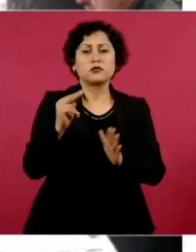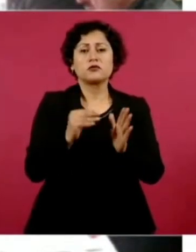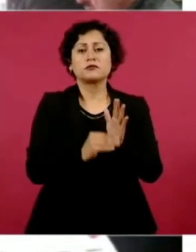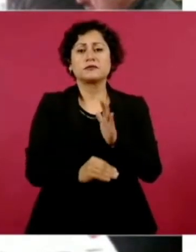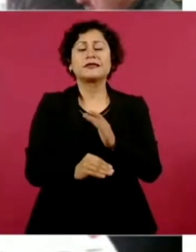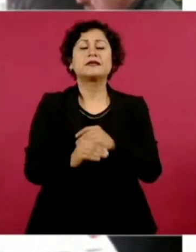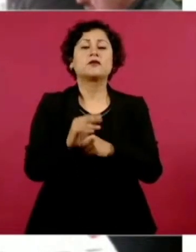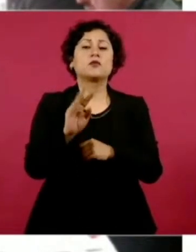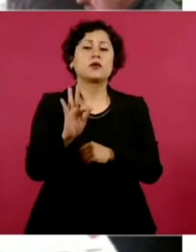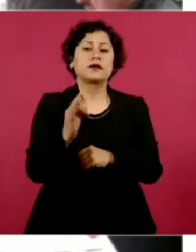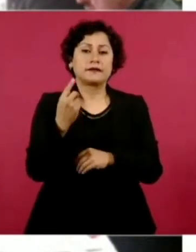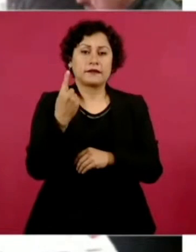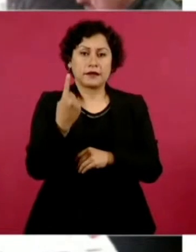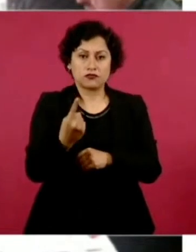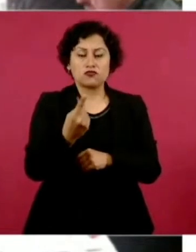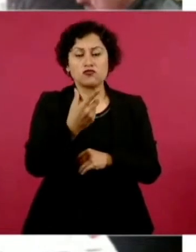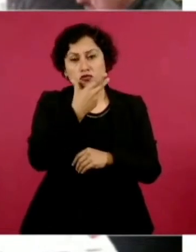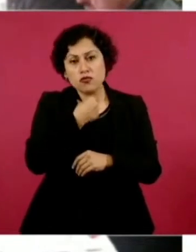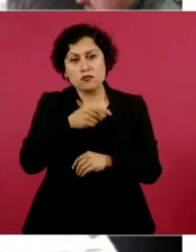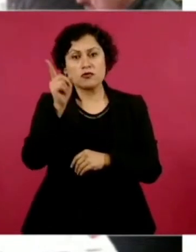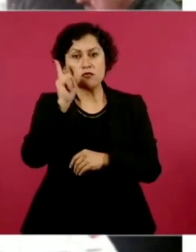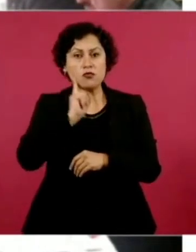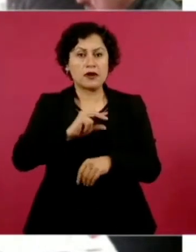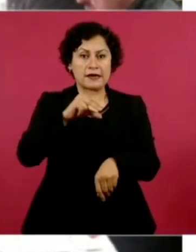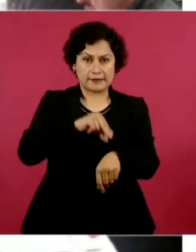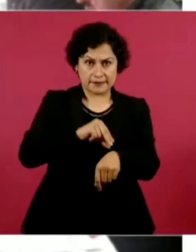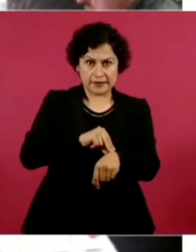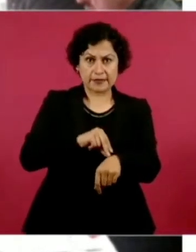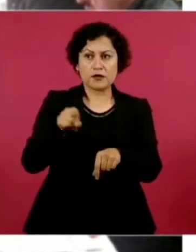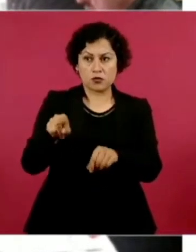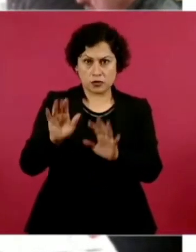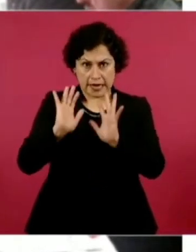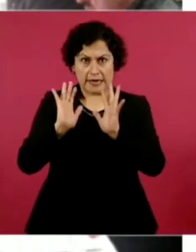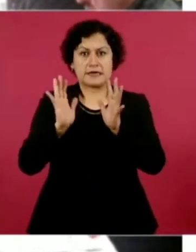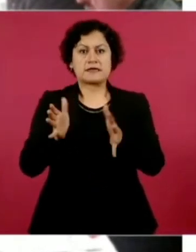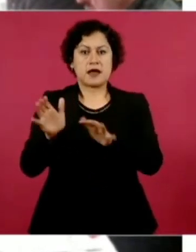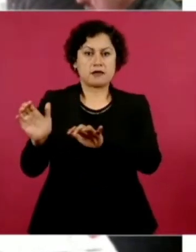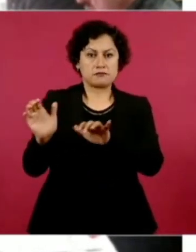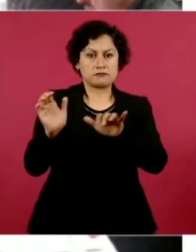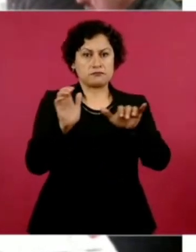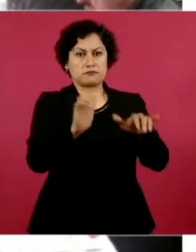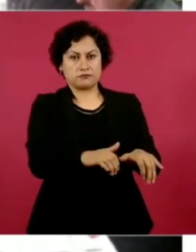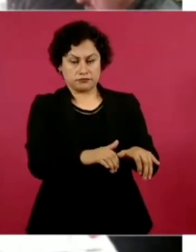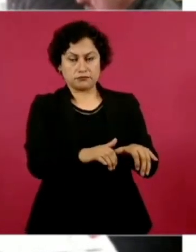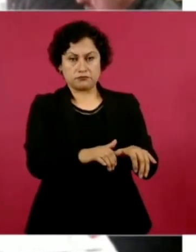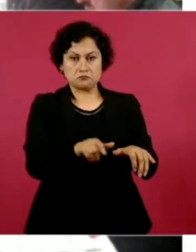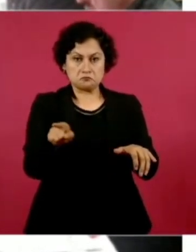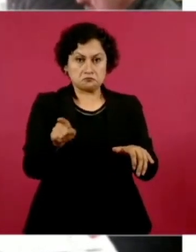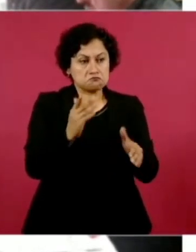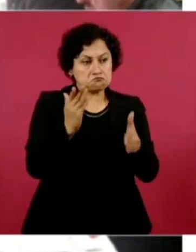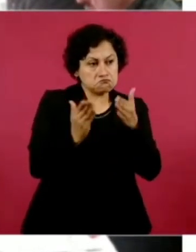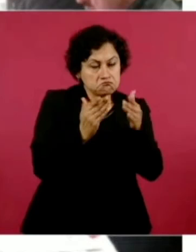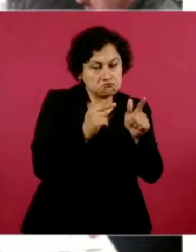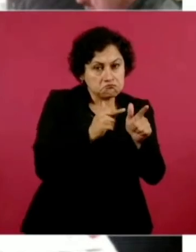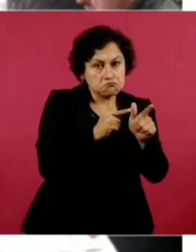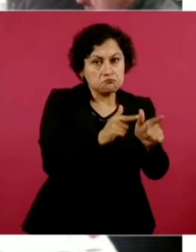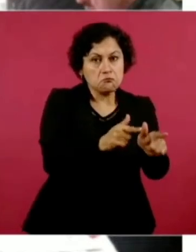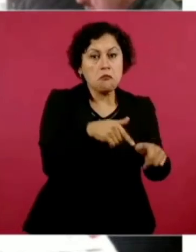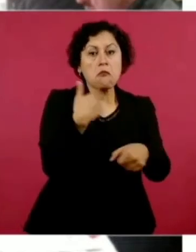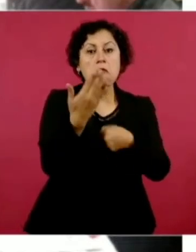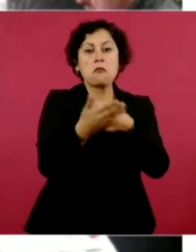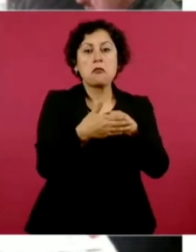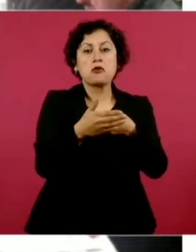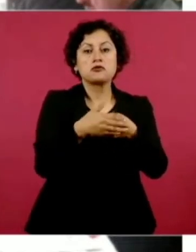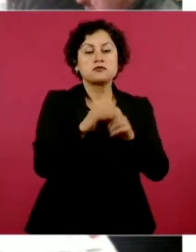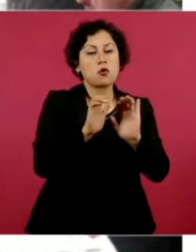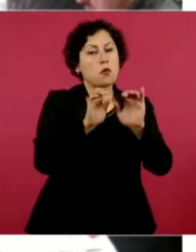y médicos ya reclutados, postulados, que van a ser ahora que terminaron su formación van a ser contratados